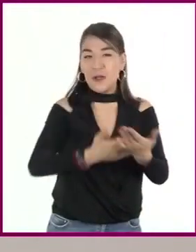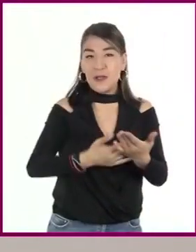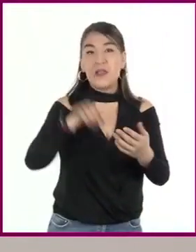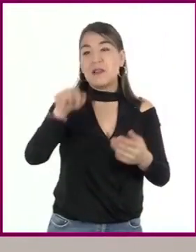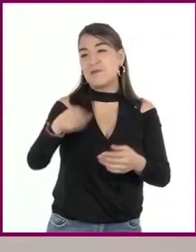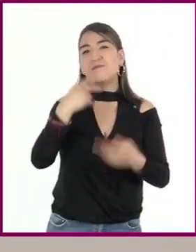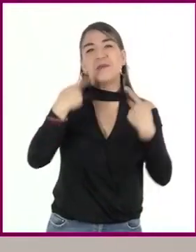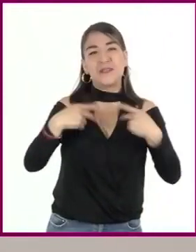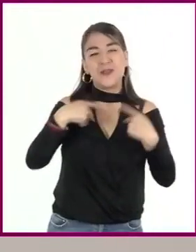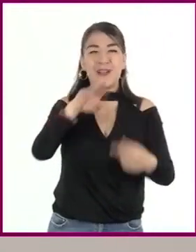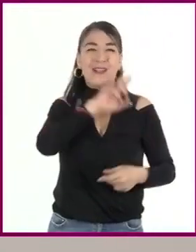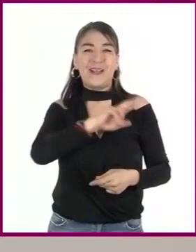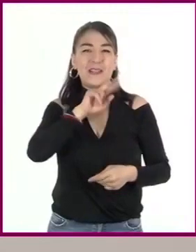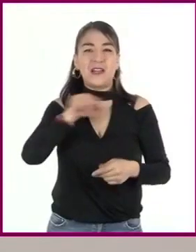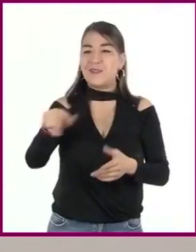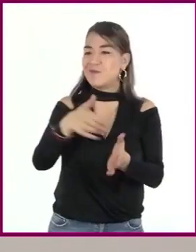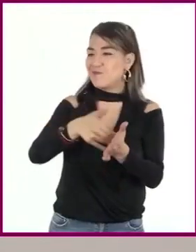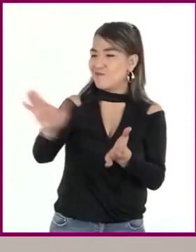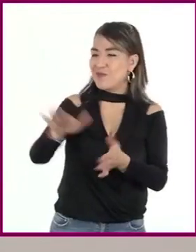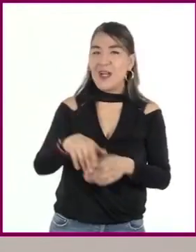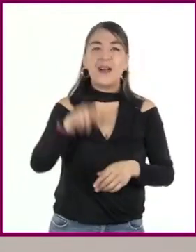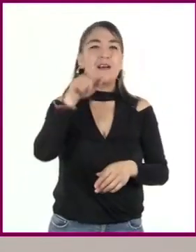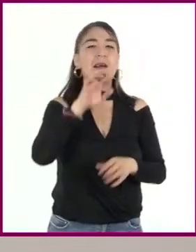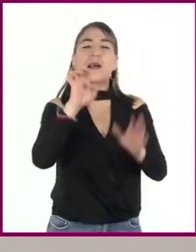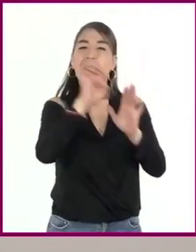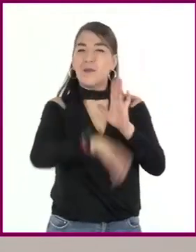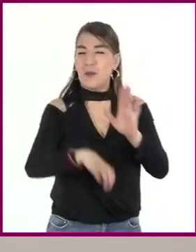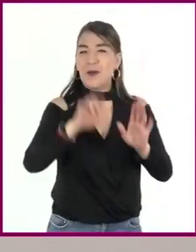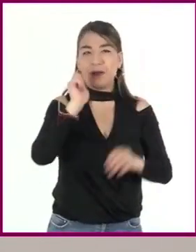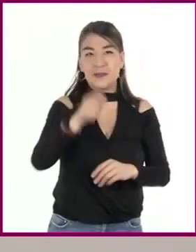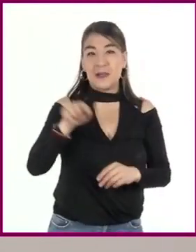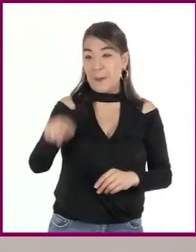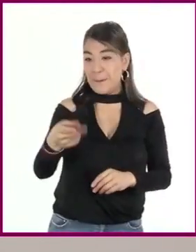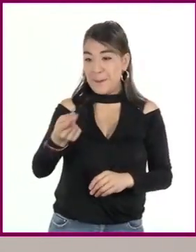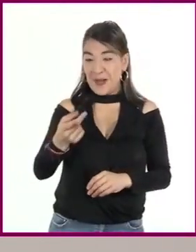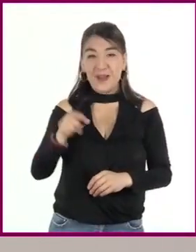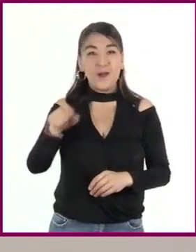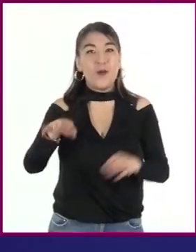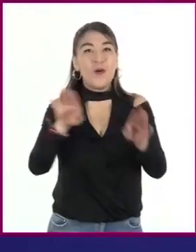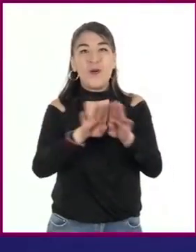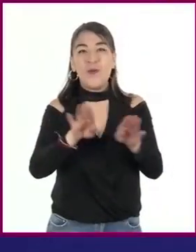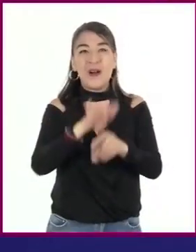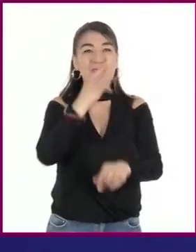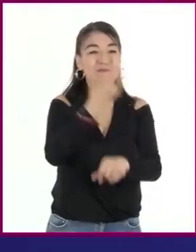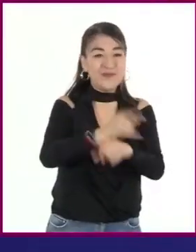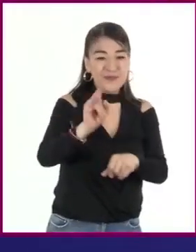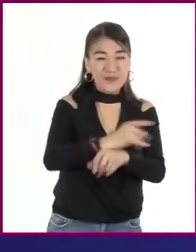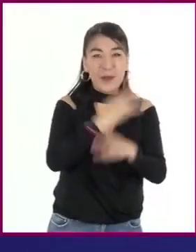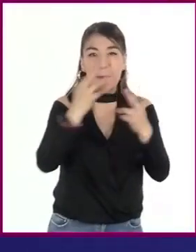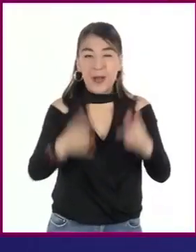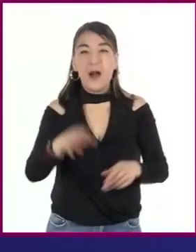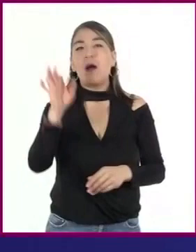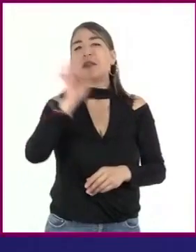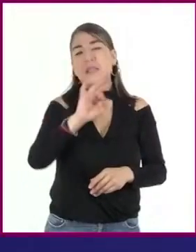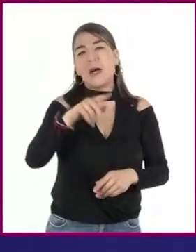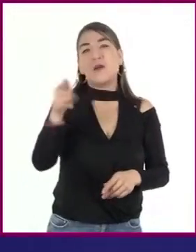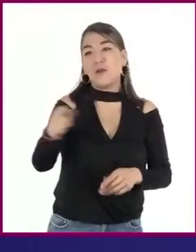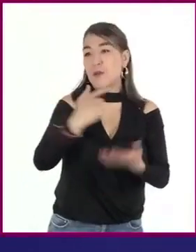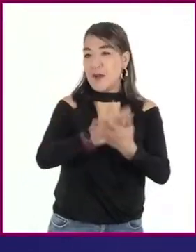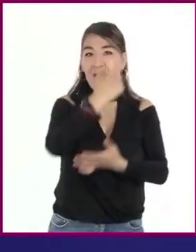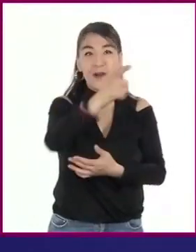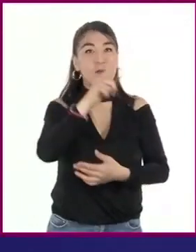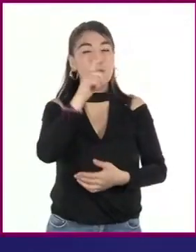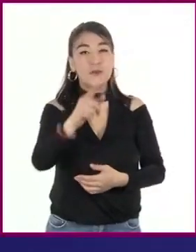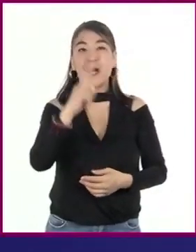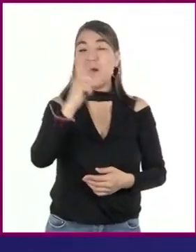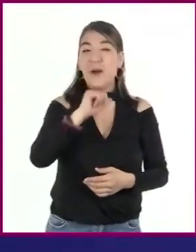arrendatario. Es decir, si tu mascota destruye algo o no pagas lo que te corresponde, el dueño del inmueble puede pedirte